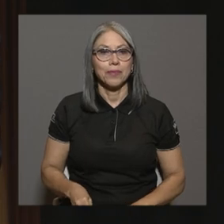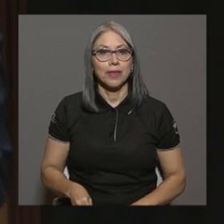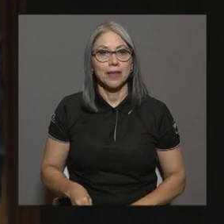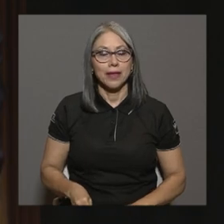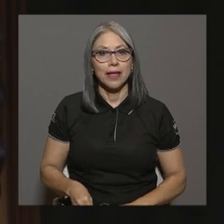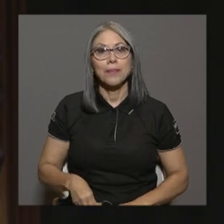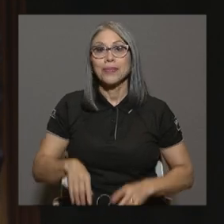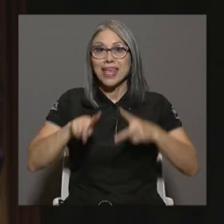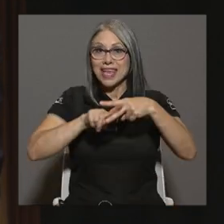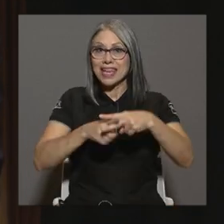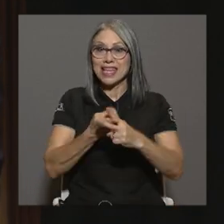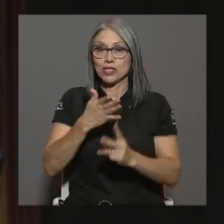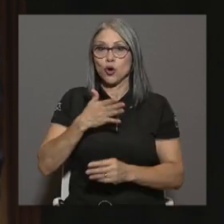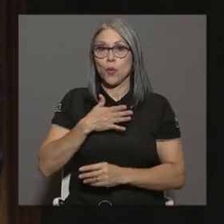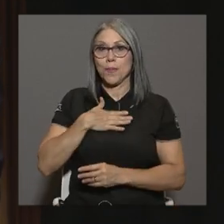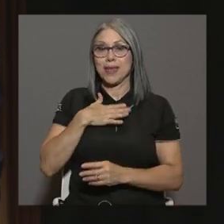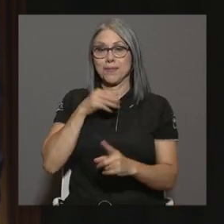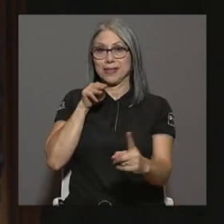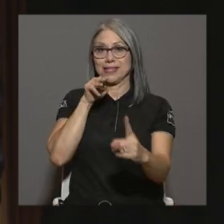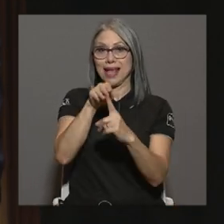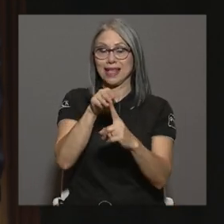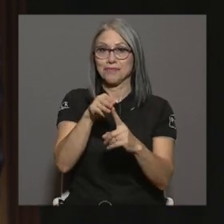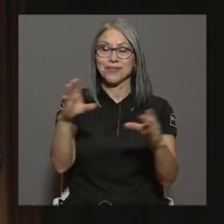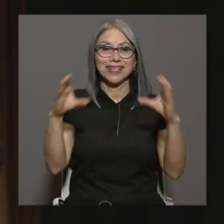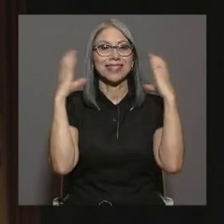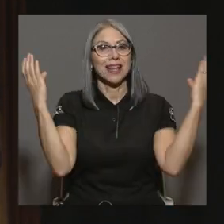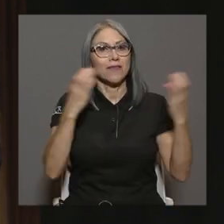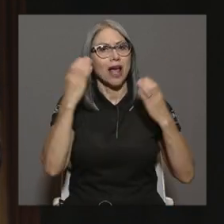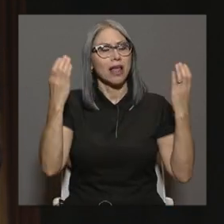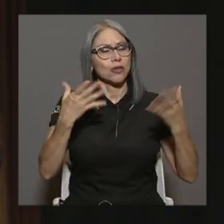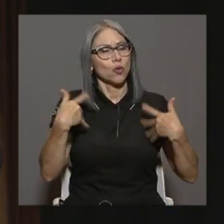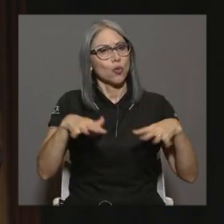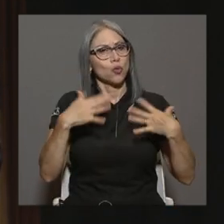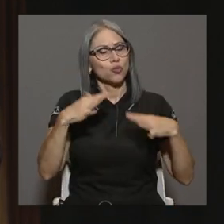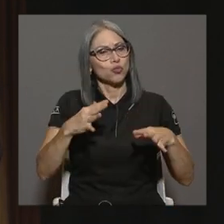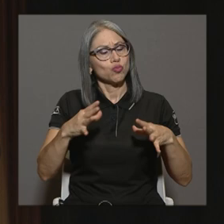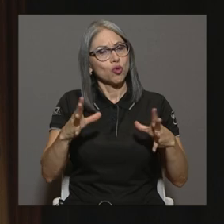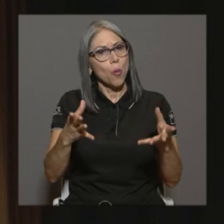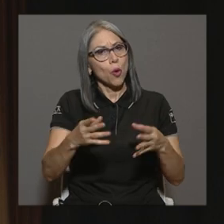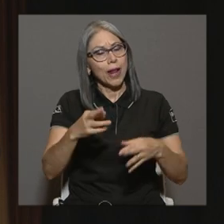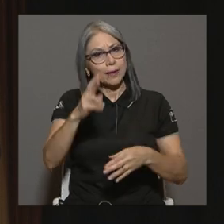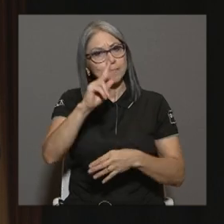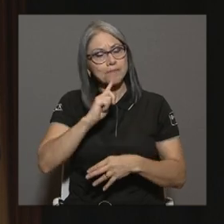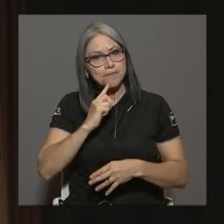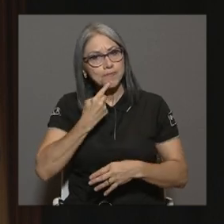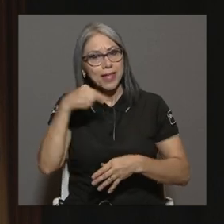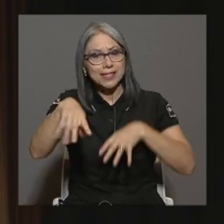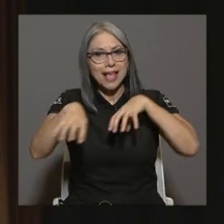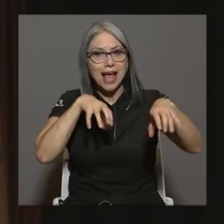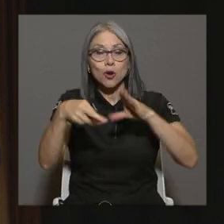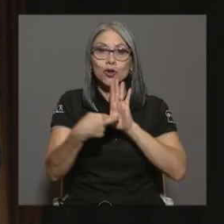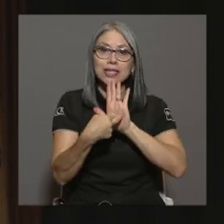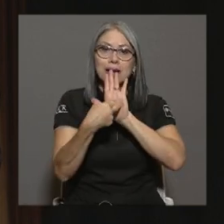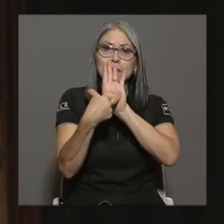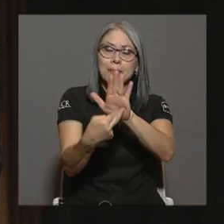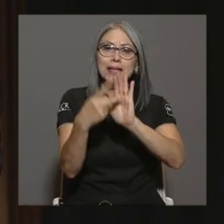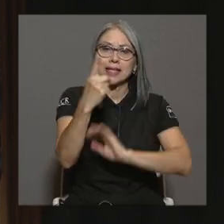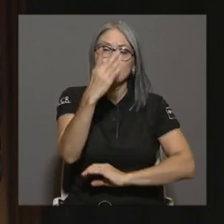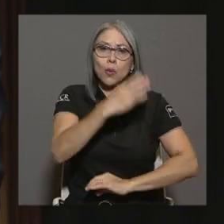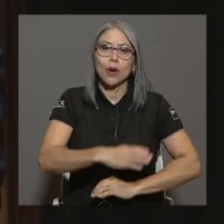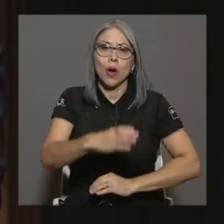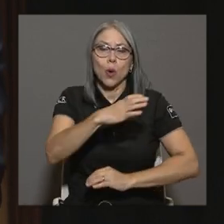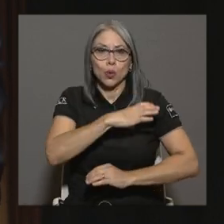Inicio mi intervención celebrando la solemnidad de este acto que representa de forma inexorable una conducta